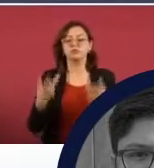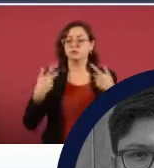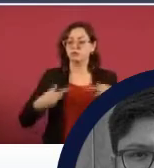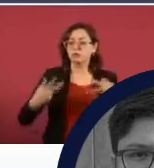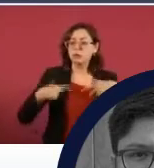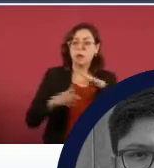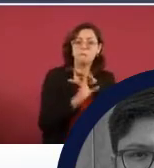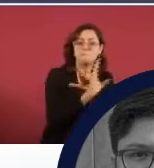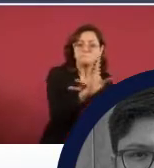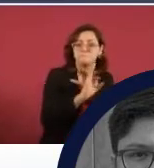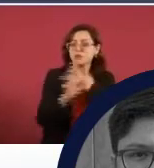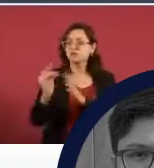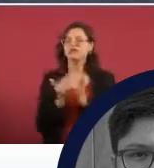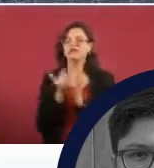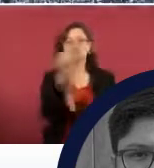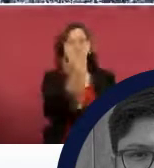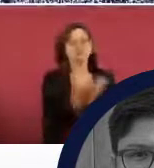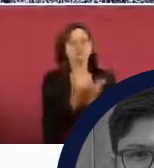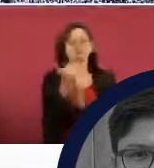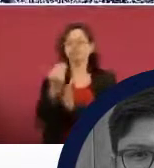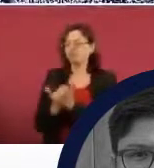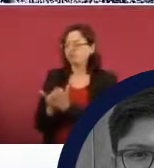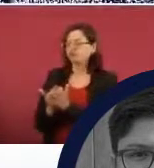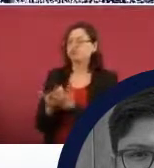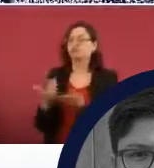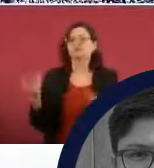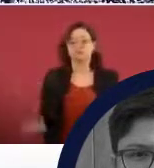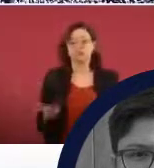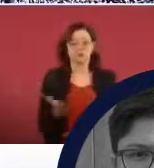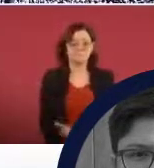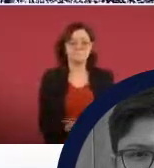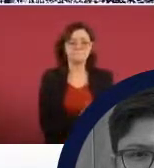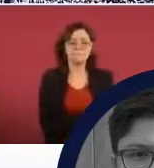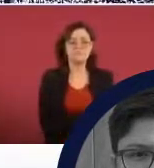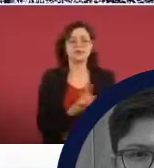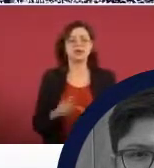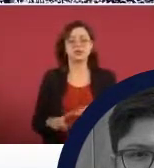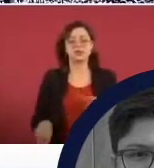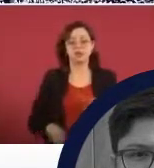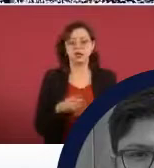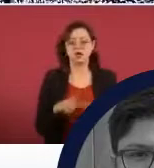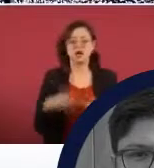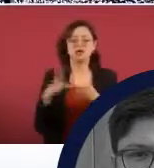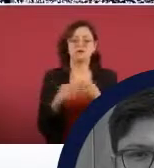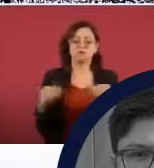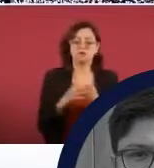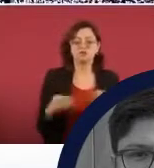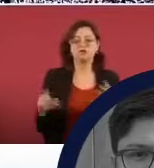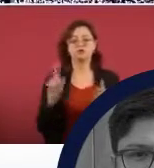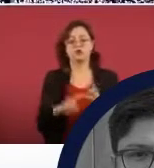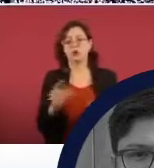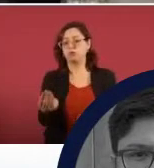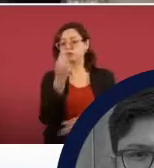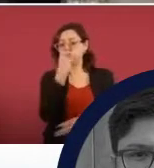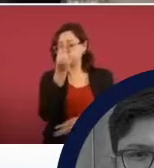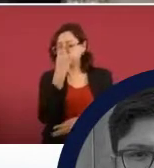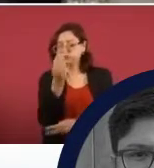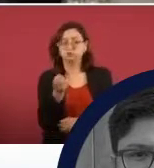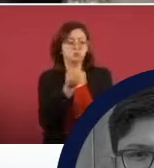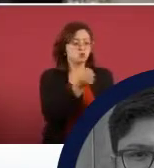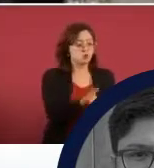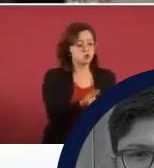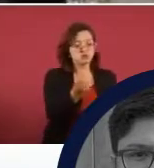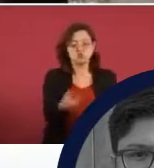Veo el riesgo también de la radicalización de una derecha que, aunque es muy minoritaria, tiene poder mediático